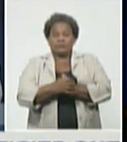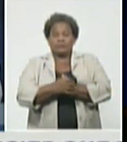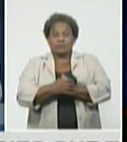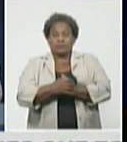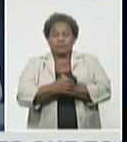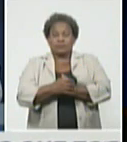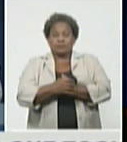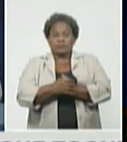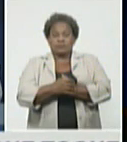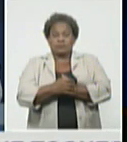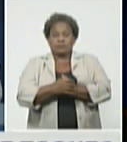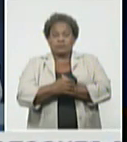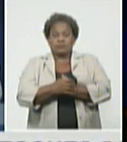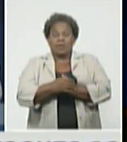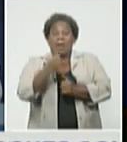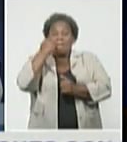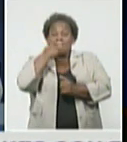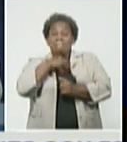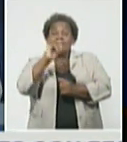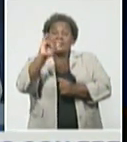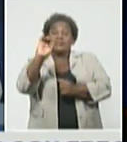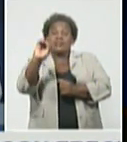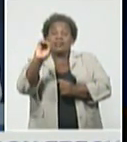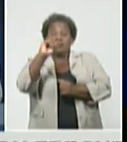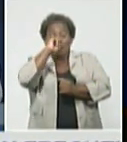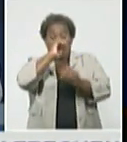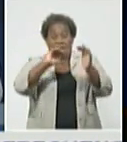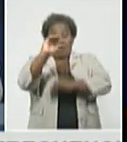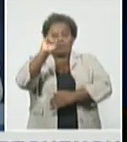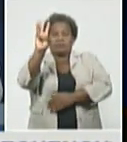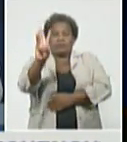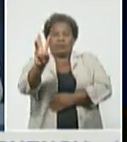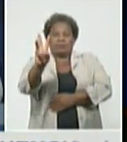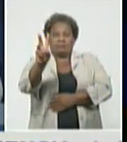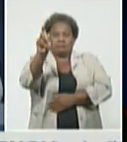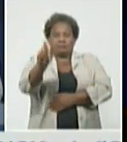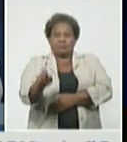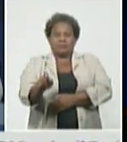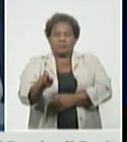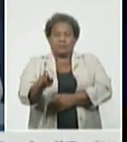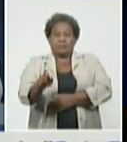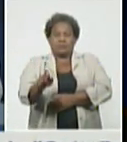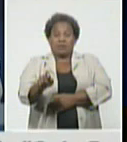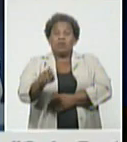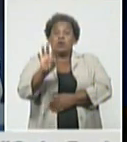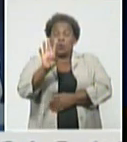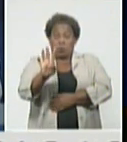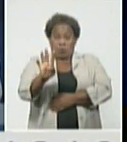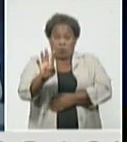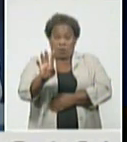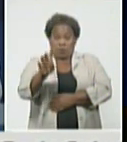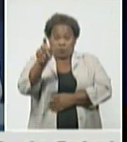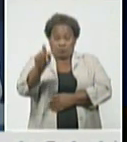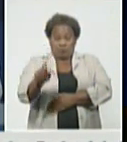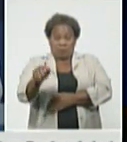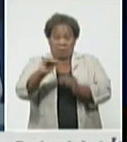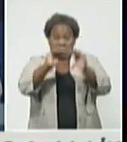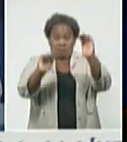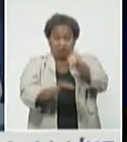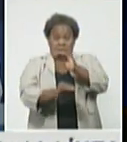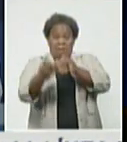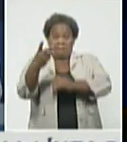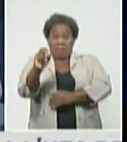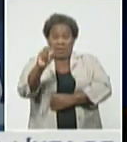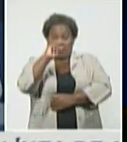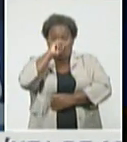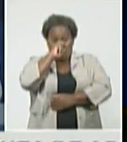y de más de 60 años, 3 casos. Con los 4 casos menores de 20 años, los 4 casos